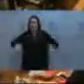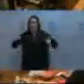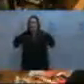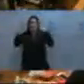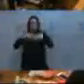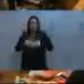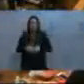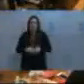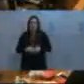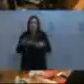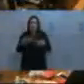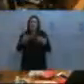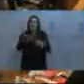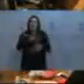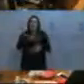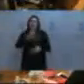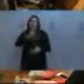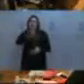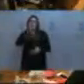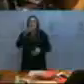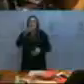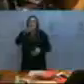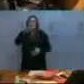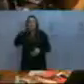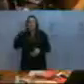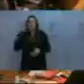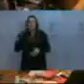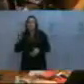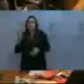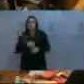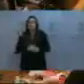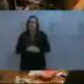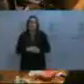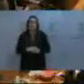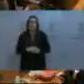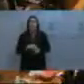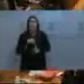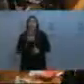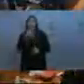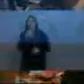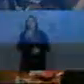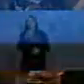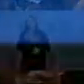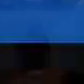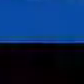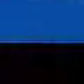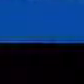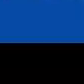Señor Rodríguez Feito, finalmente tiene la palabra el consejero de Presidencia.